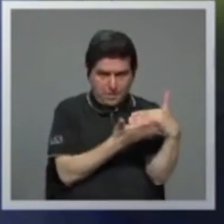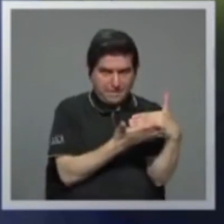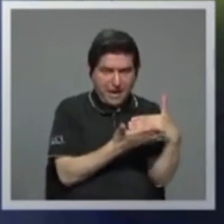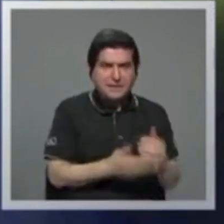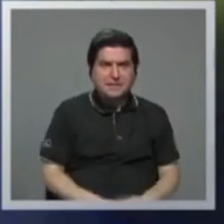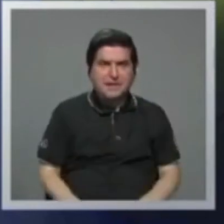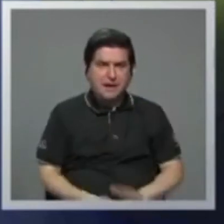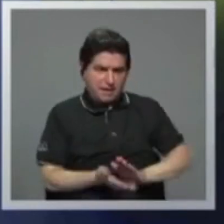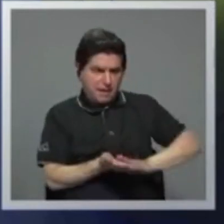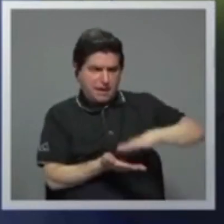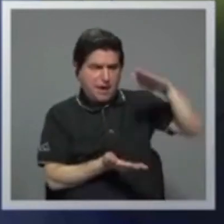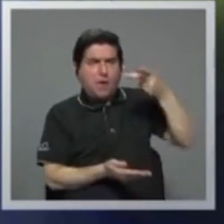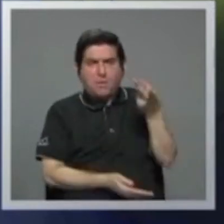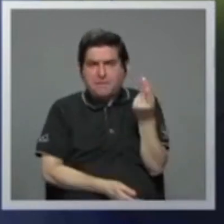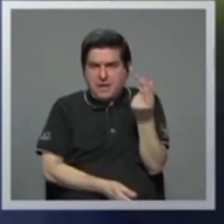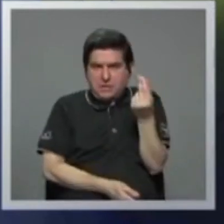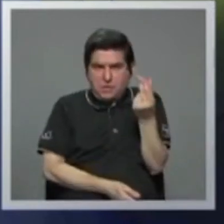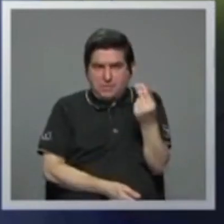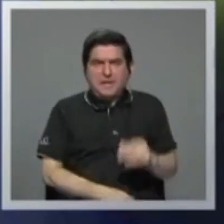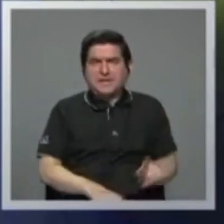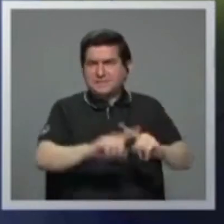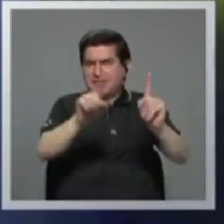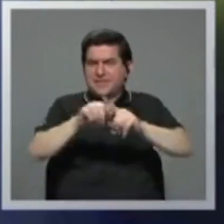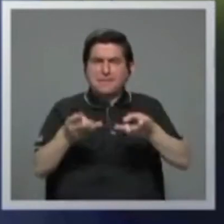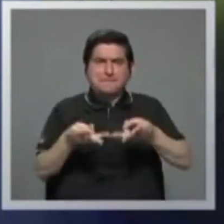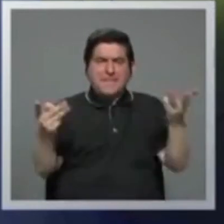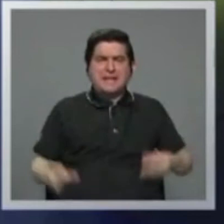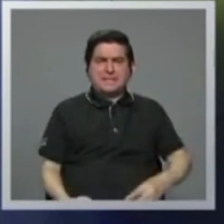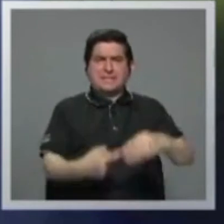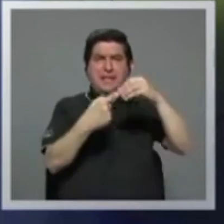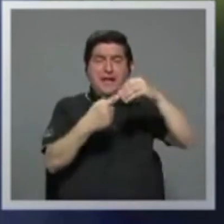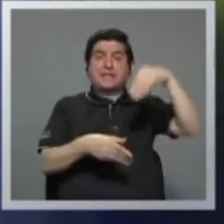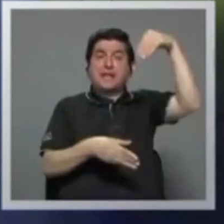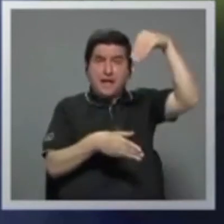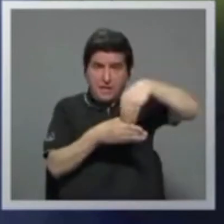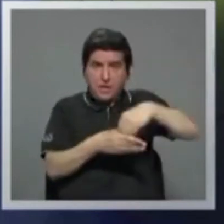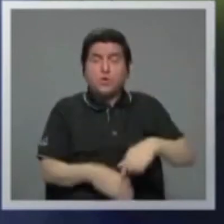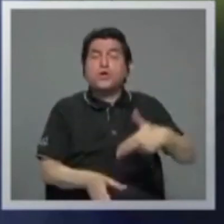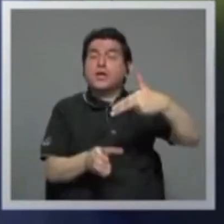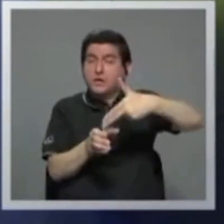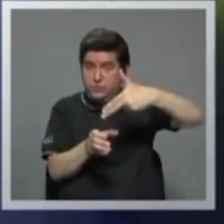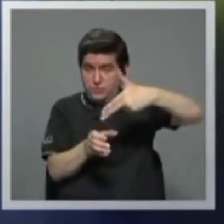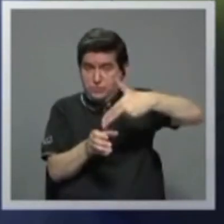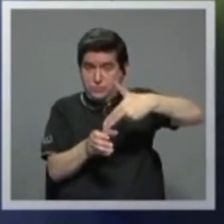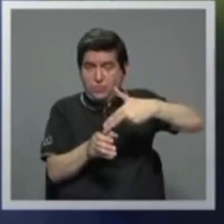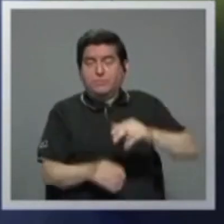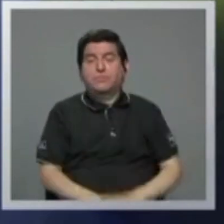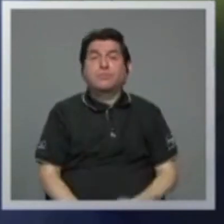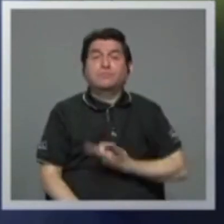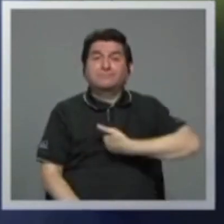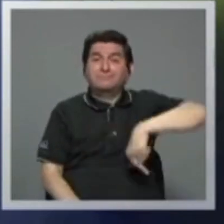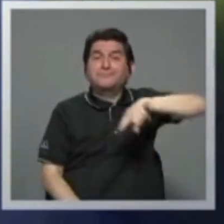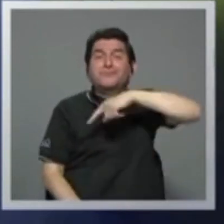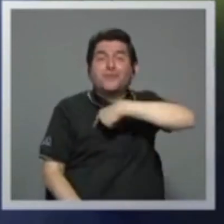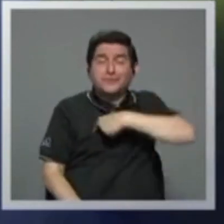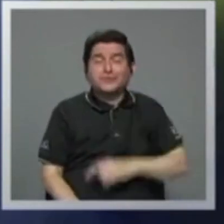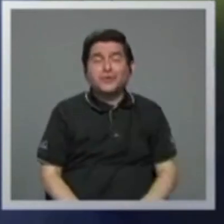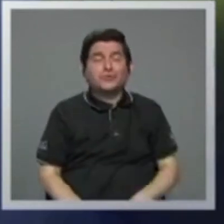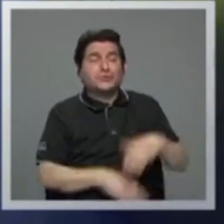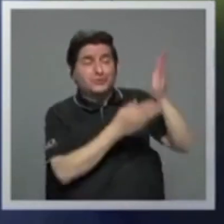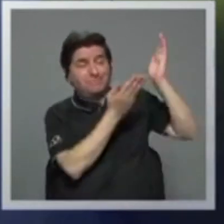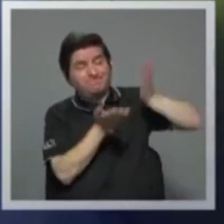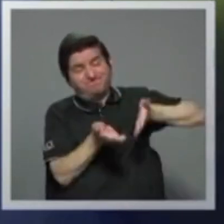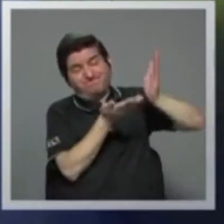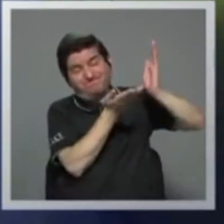el incremento en los precios de una serie de materias primas, incluyendo los hidrocarburos, de las cuales nosotros somos